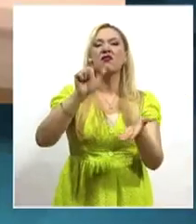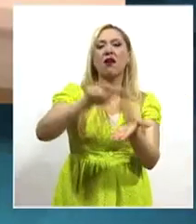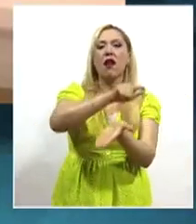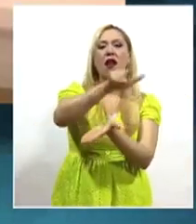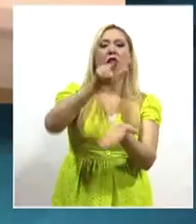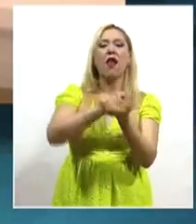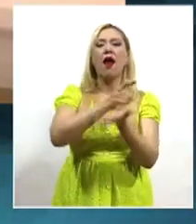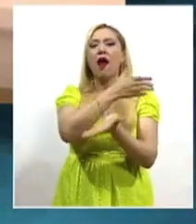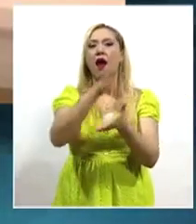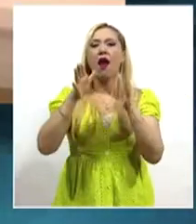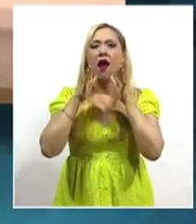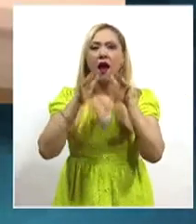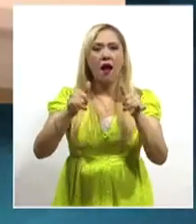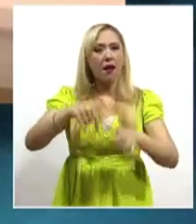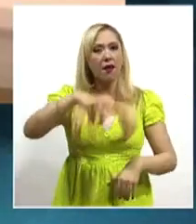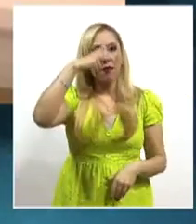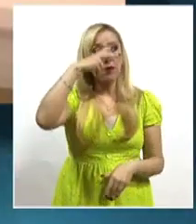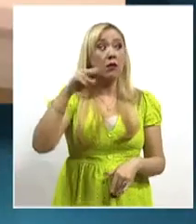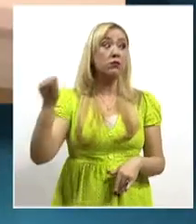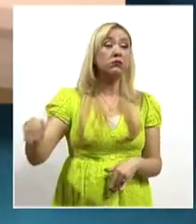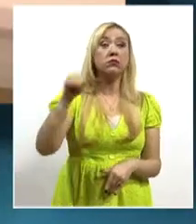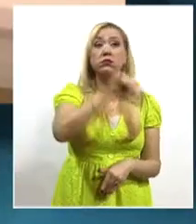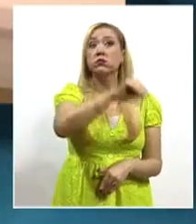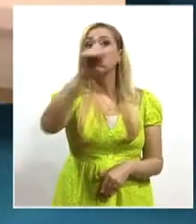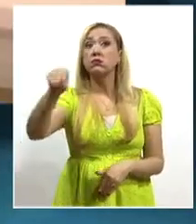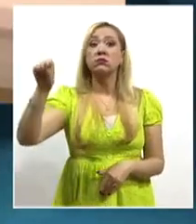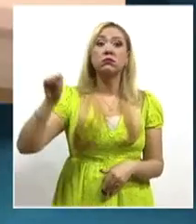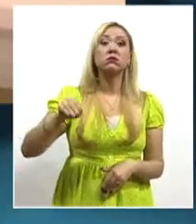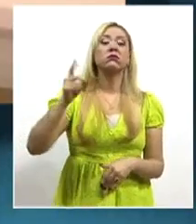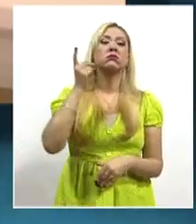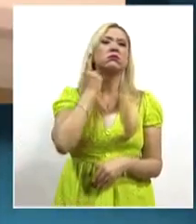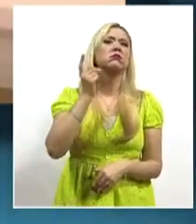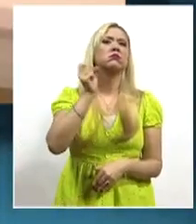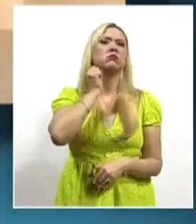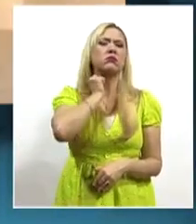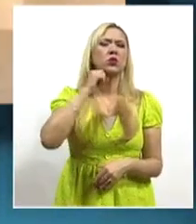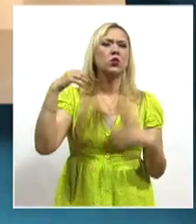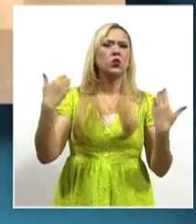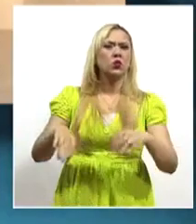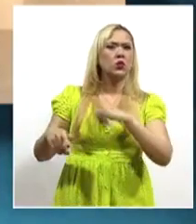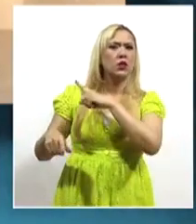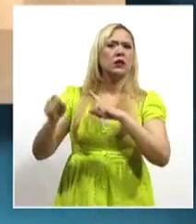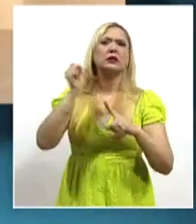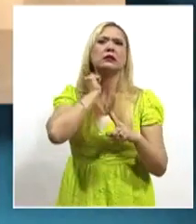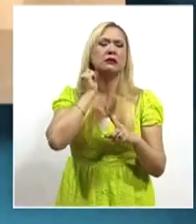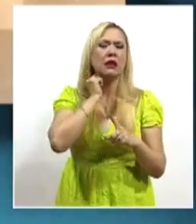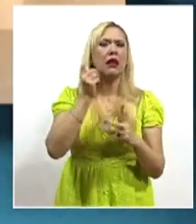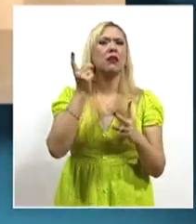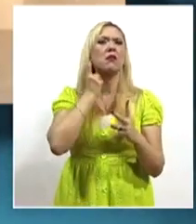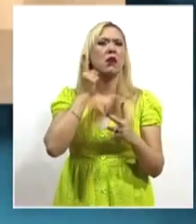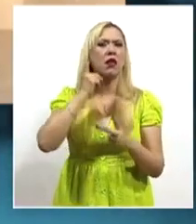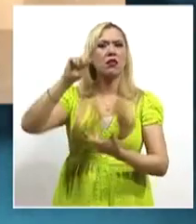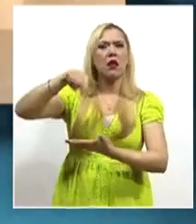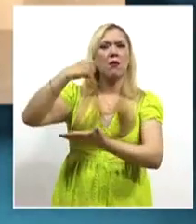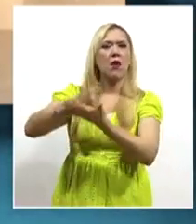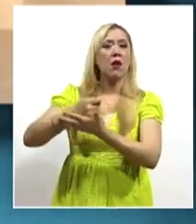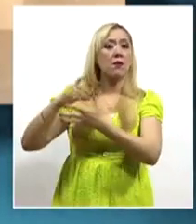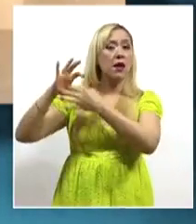México. Ejerció cargos públicos en los 3 poderes de la Unión, destacando su labor como senadora y diputada por Tamaulipas